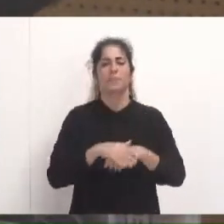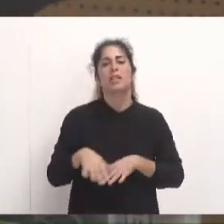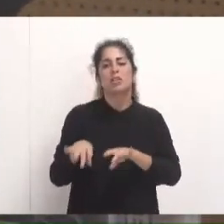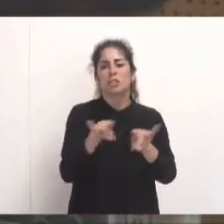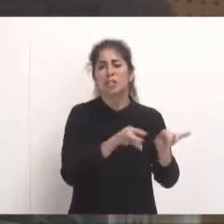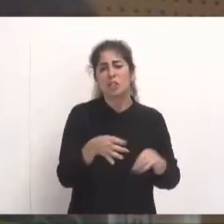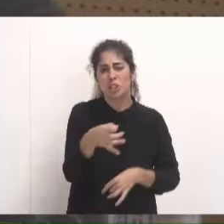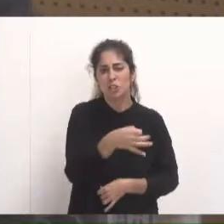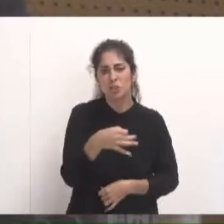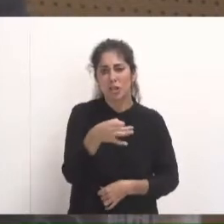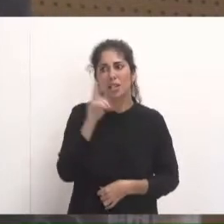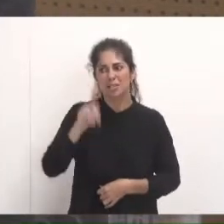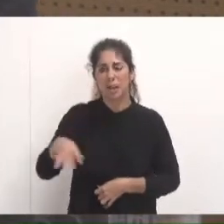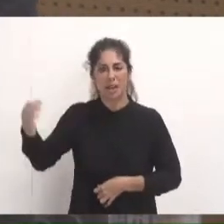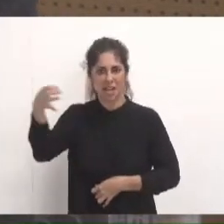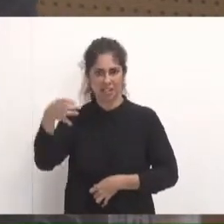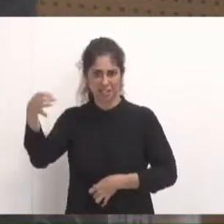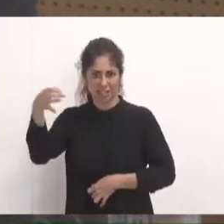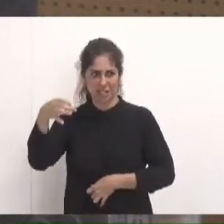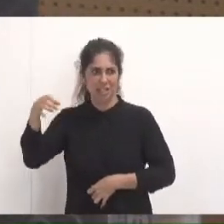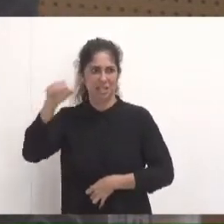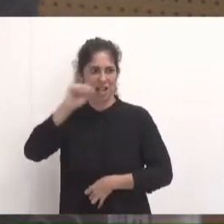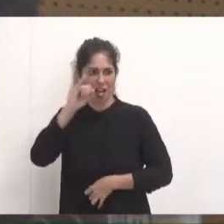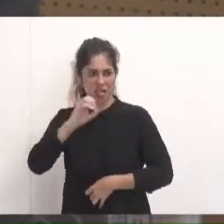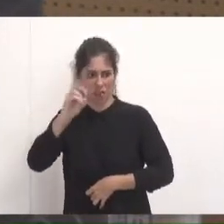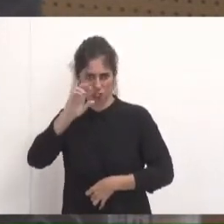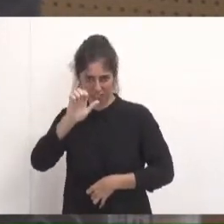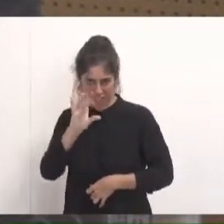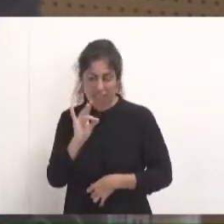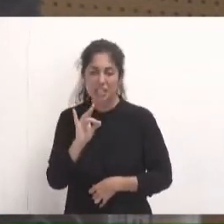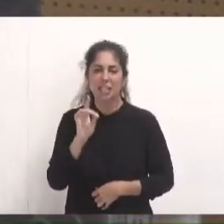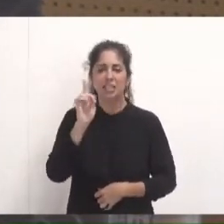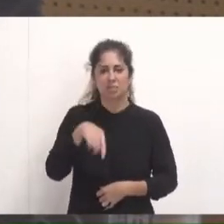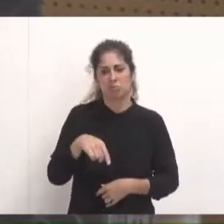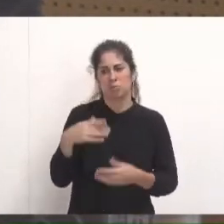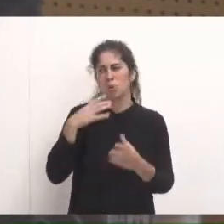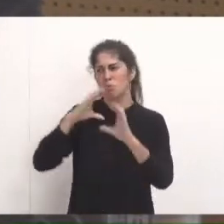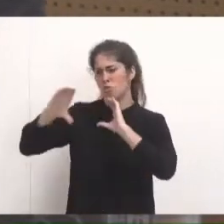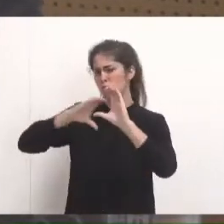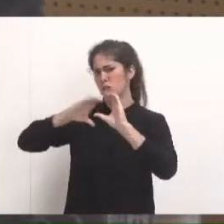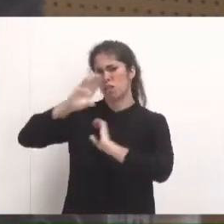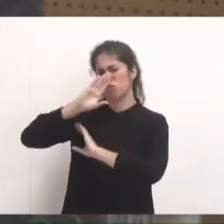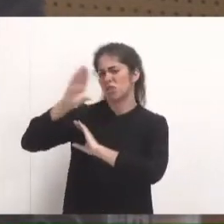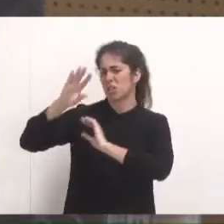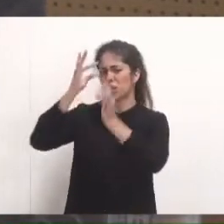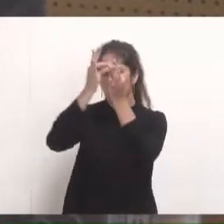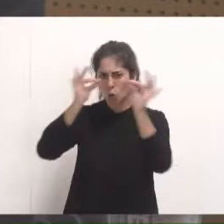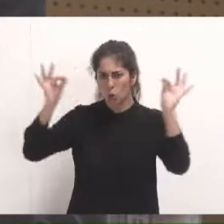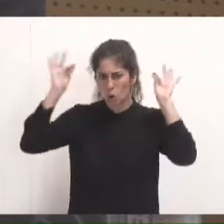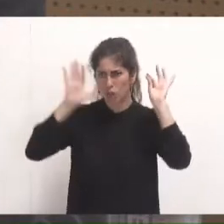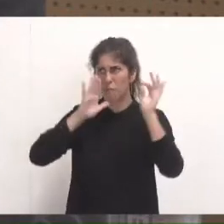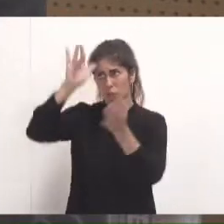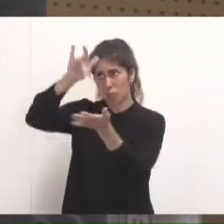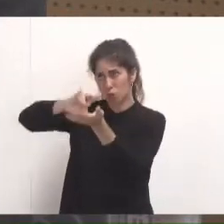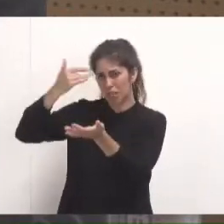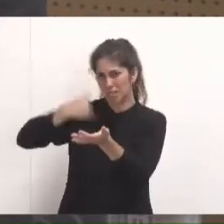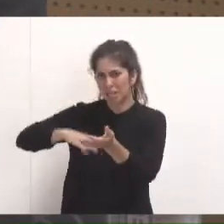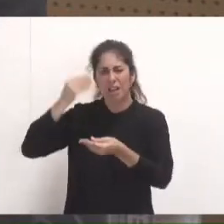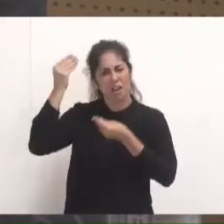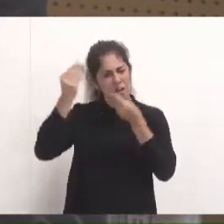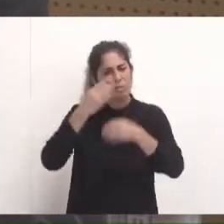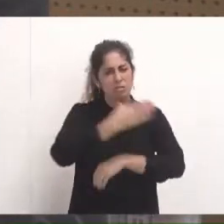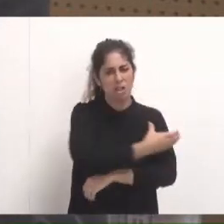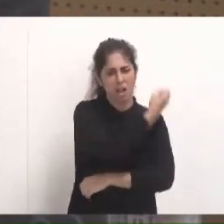ahora hay una comunicación estrecha con Córdoba y con algunos focos donde están abordando este asunto. Yo creo que sería interesante establecer contactos del